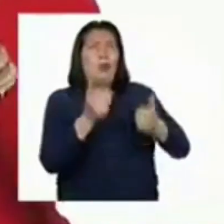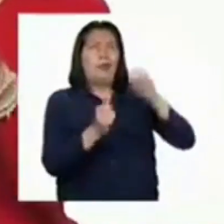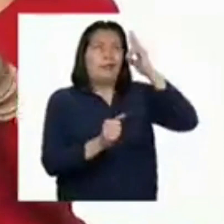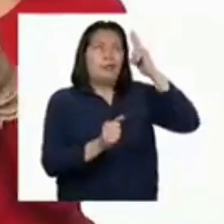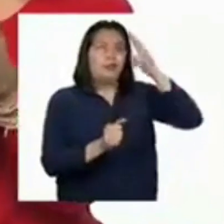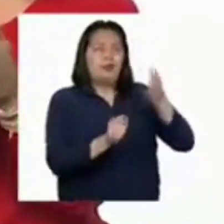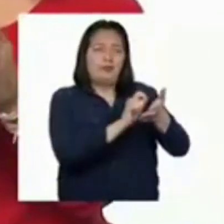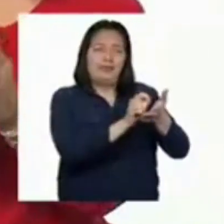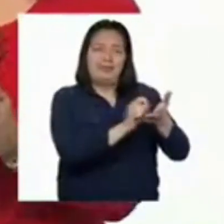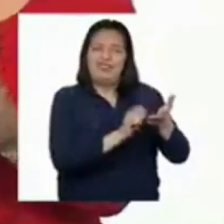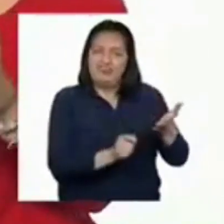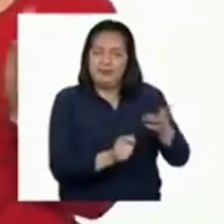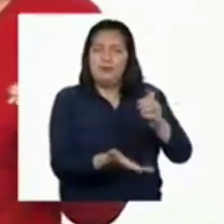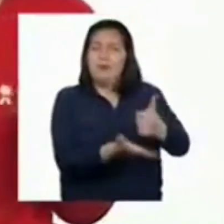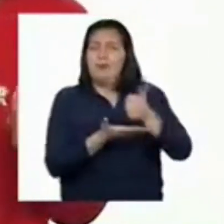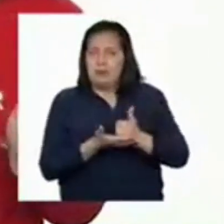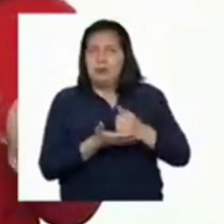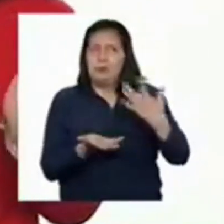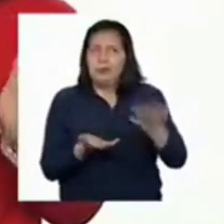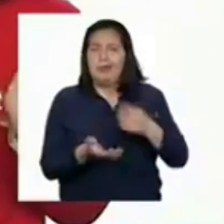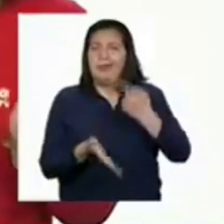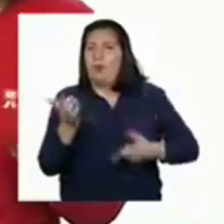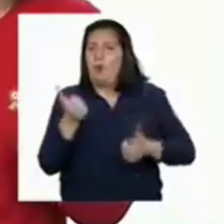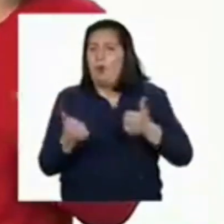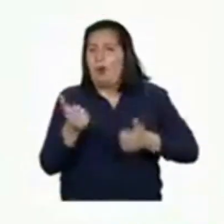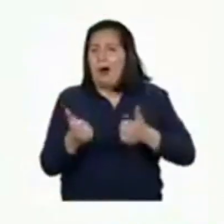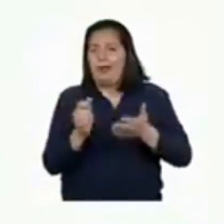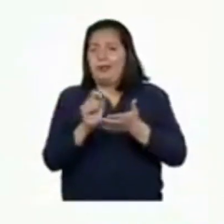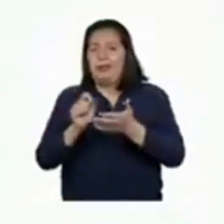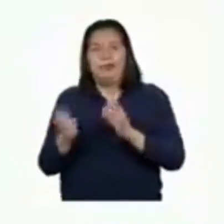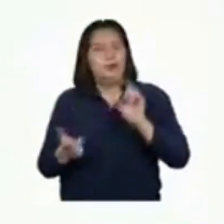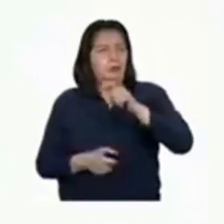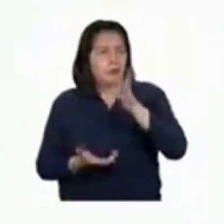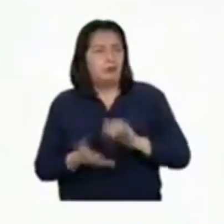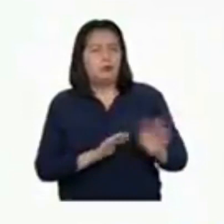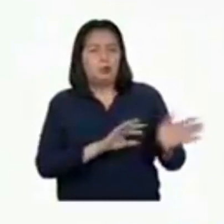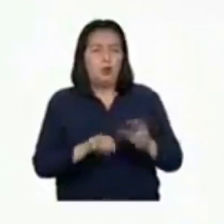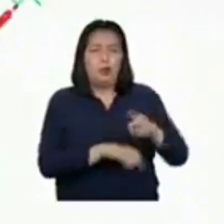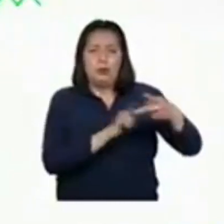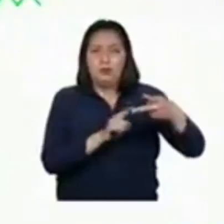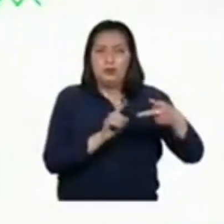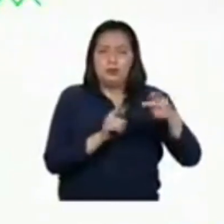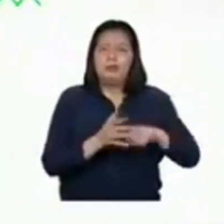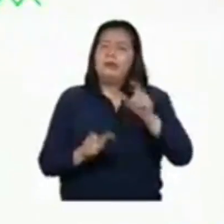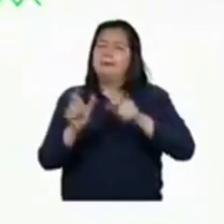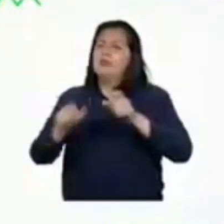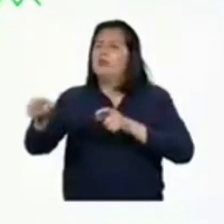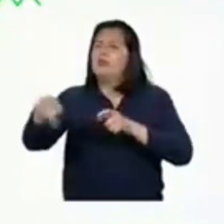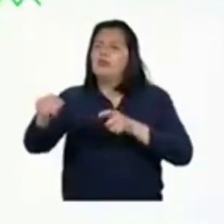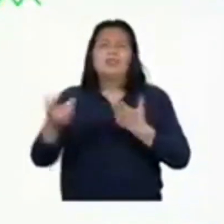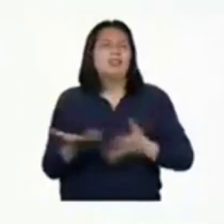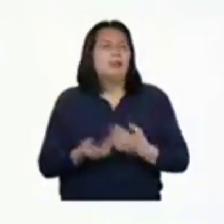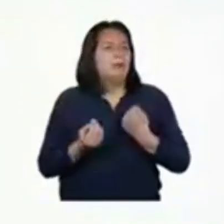texto porque eso nos va a ayudar a elegir el tipo de texto que necesitamos. Otro punto fundamental es el público al que nos